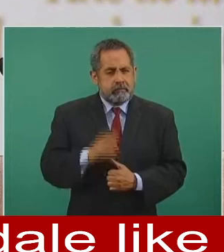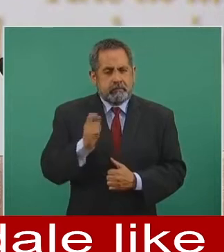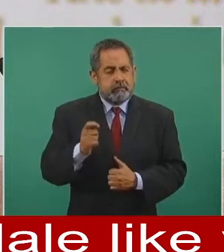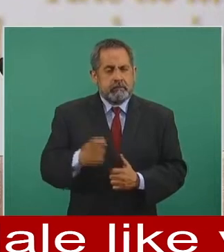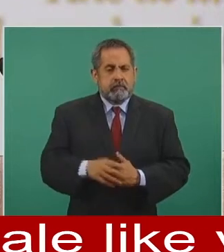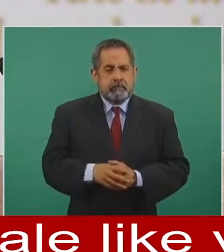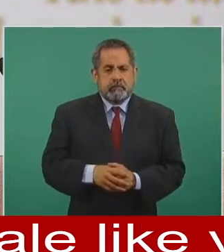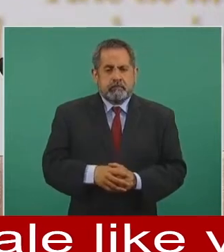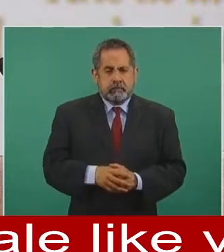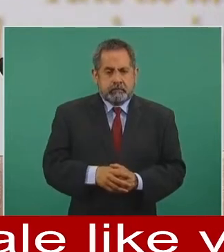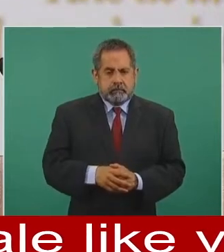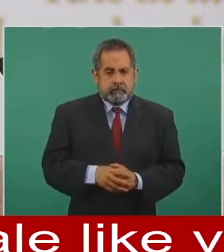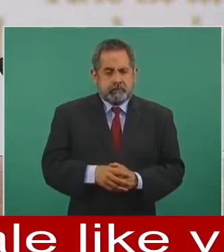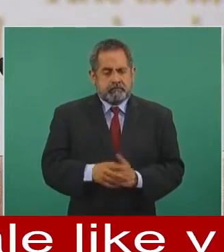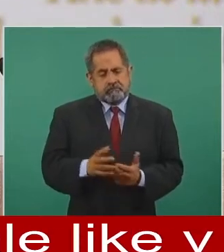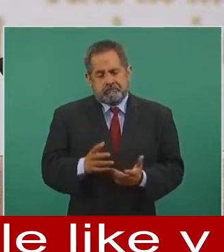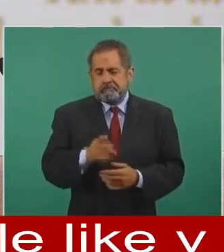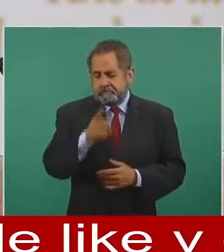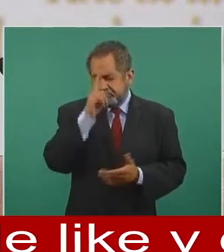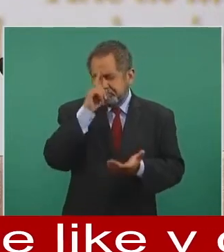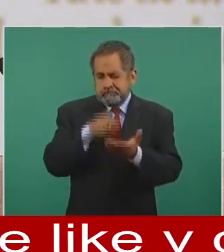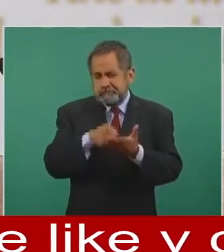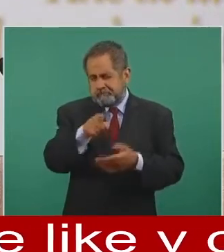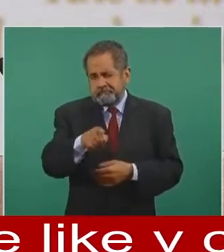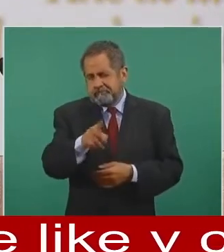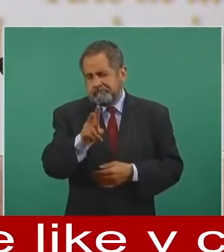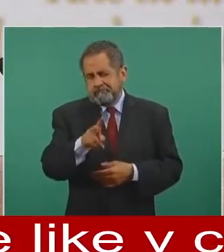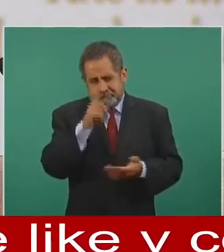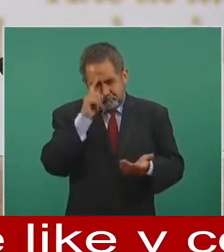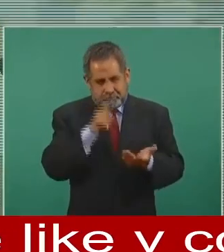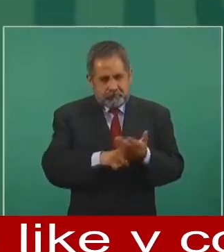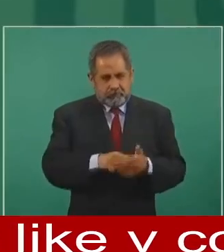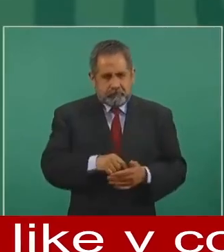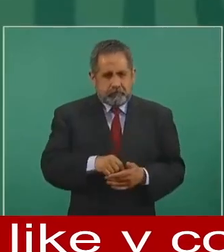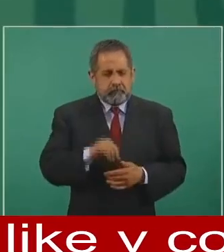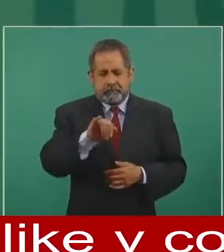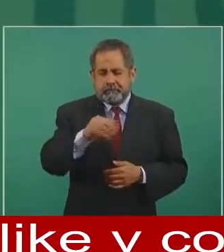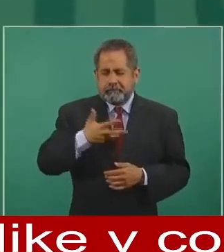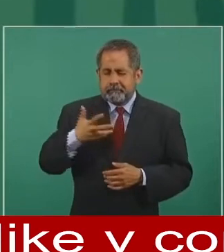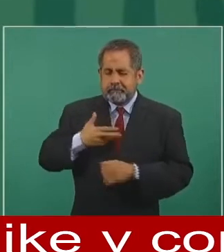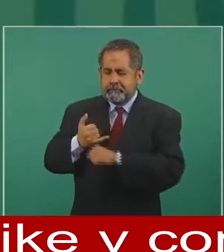es creíble, sí tenía información.